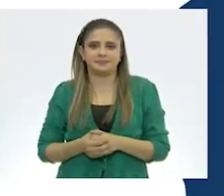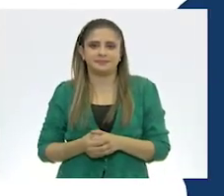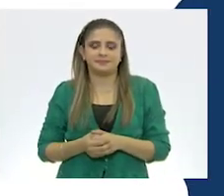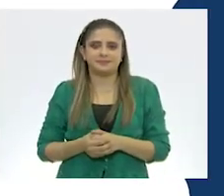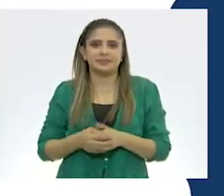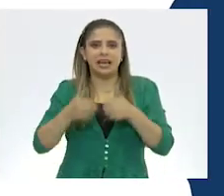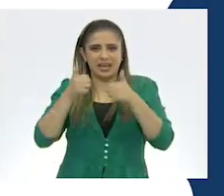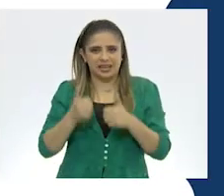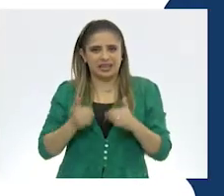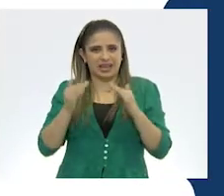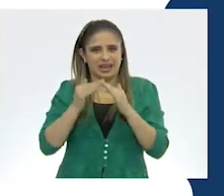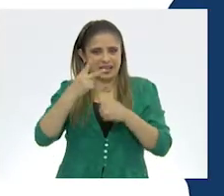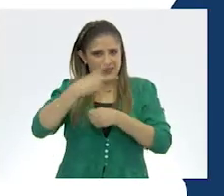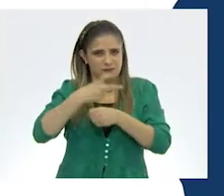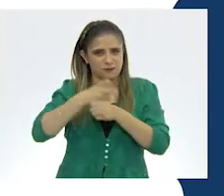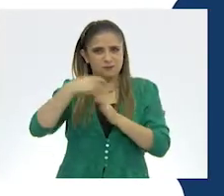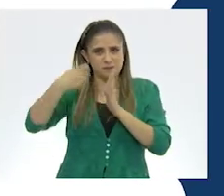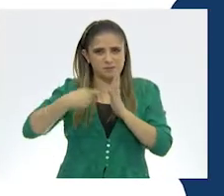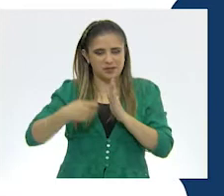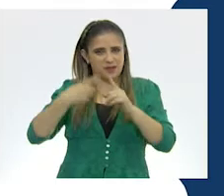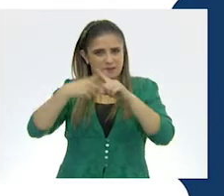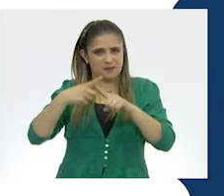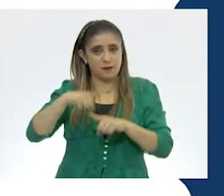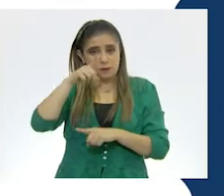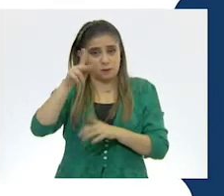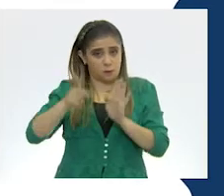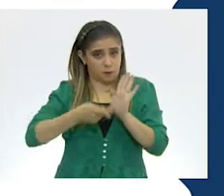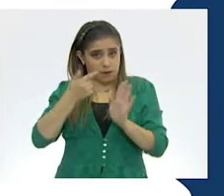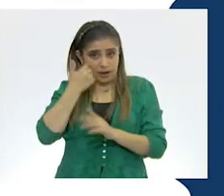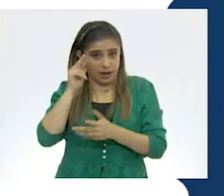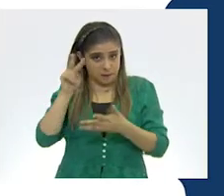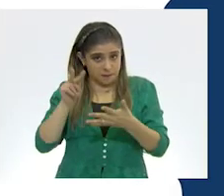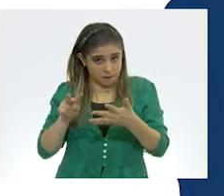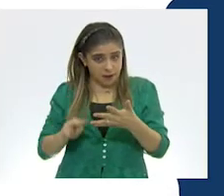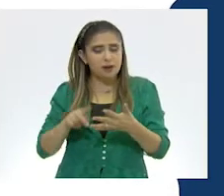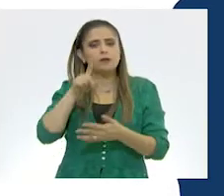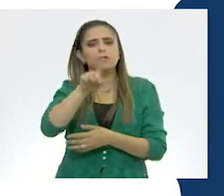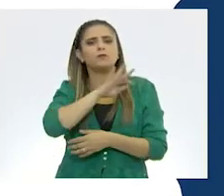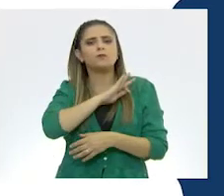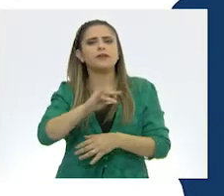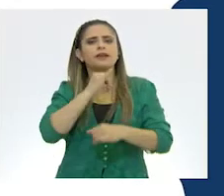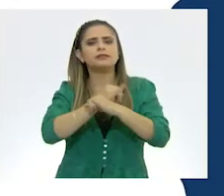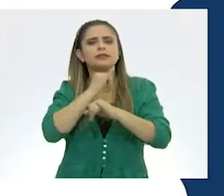conaliteg.cep.gov.mx. Si quieres volver a ver los programas de Aprende en Casa, los puedes encontrar